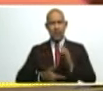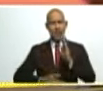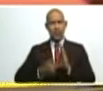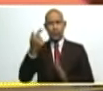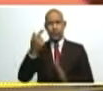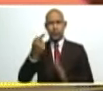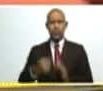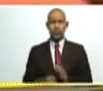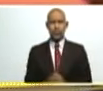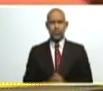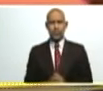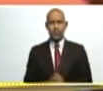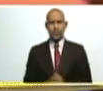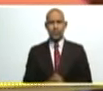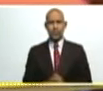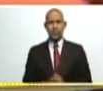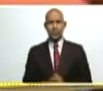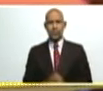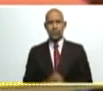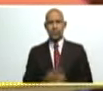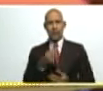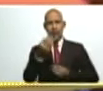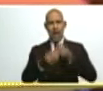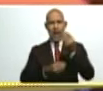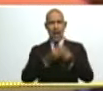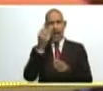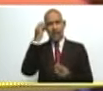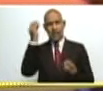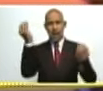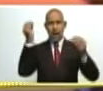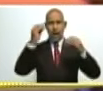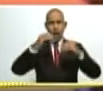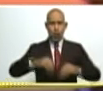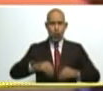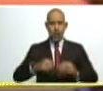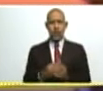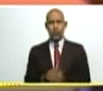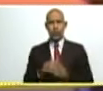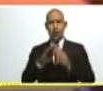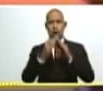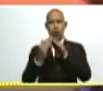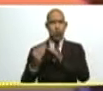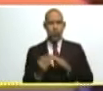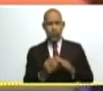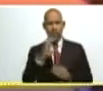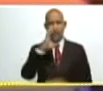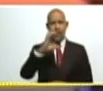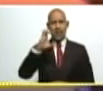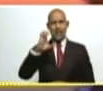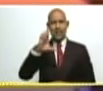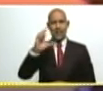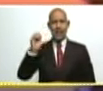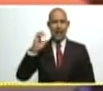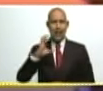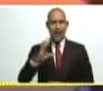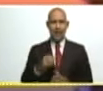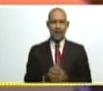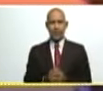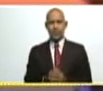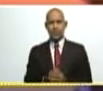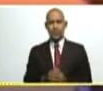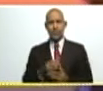se considera y se llega al consenso, para que la Comunidad de Estados Latinoamericanos y Caribeños establezca